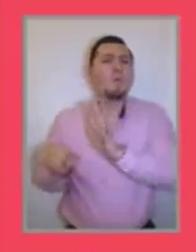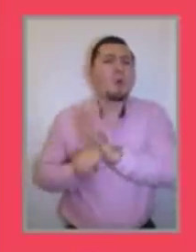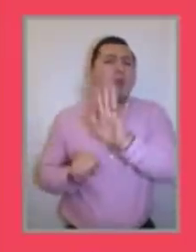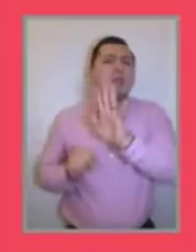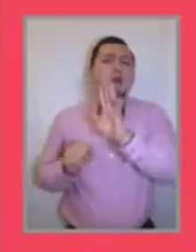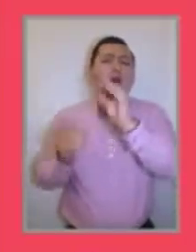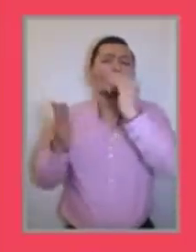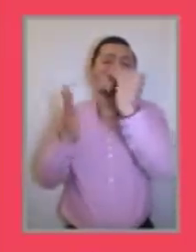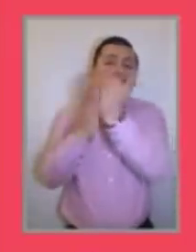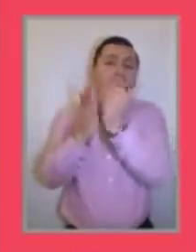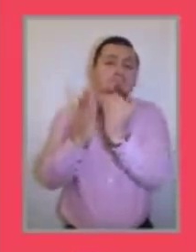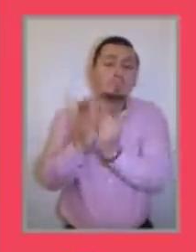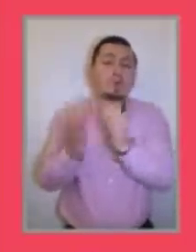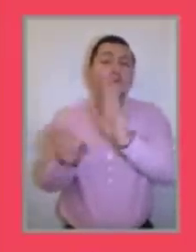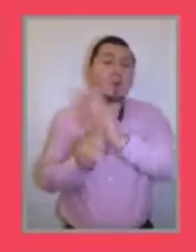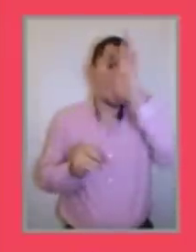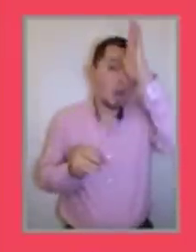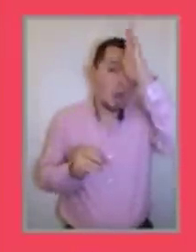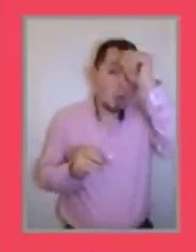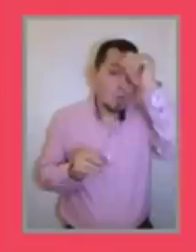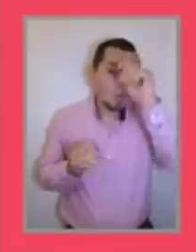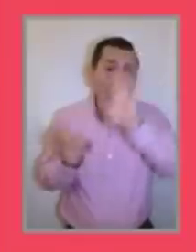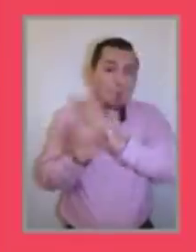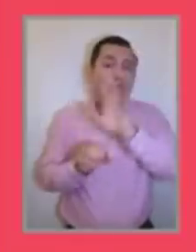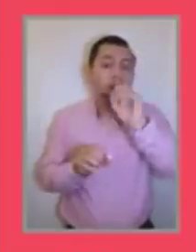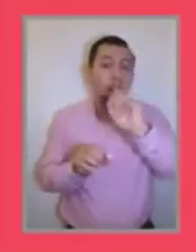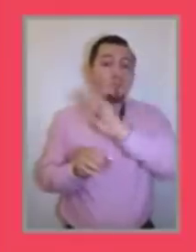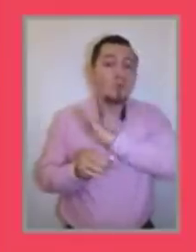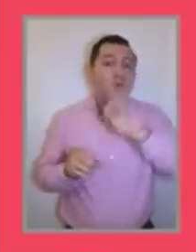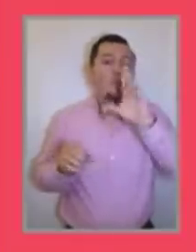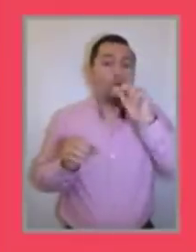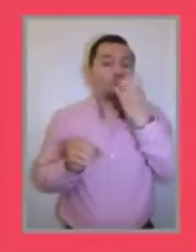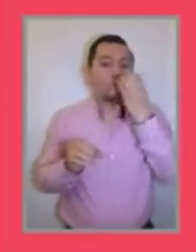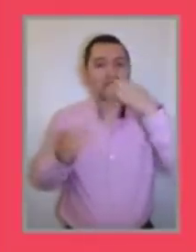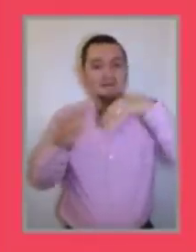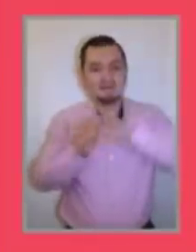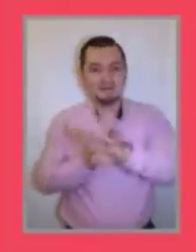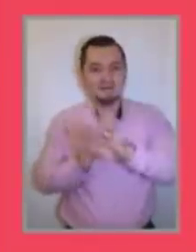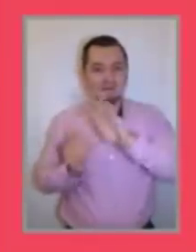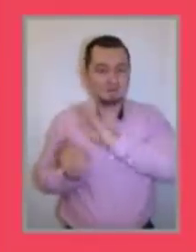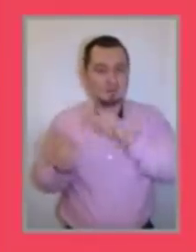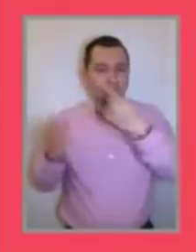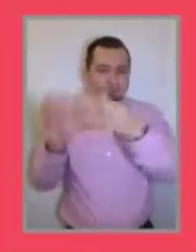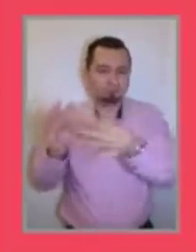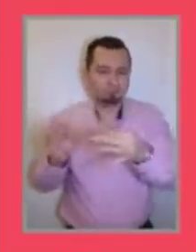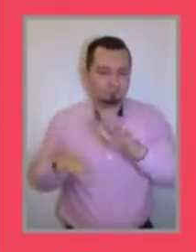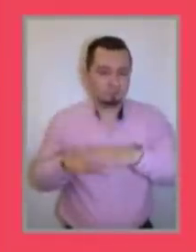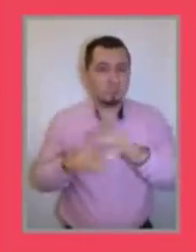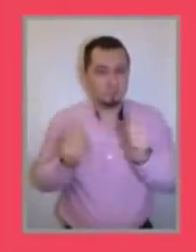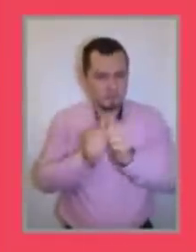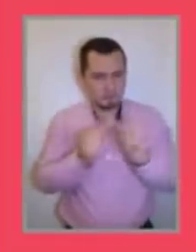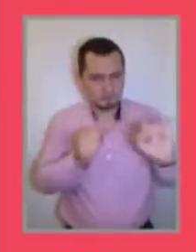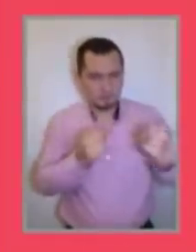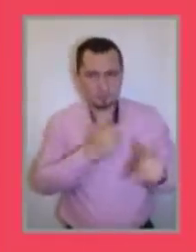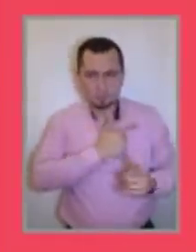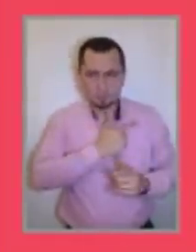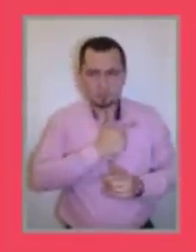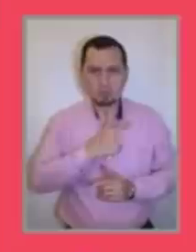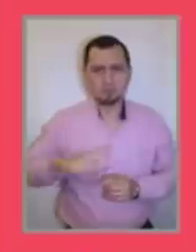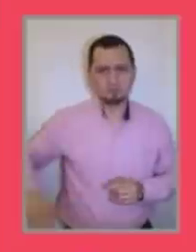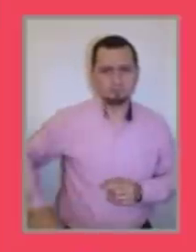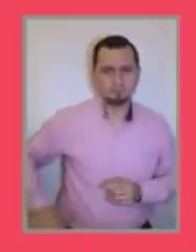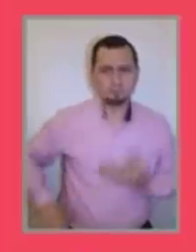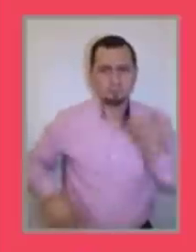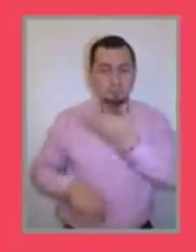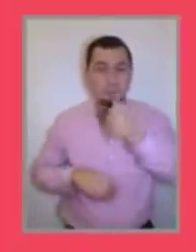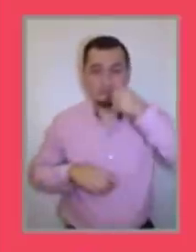que se pusieron sobre la mesa para procesar la decisión que a continuación les vamos a explicar. Con gusto, señor gobernador. Desde la